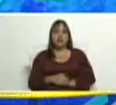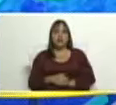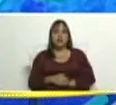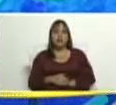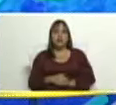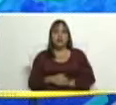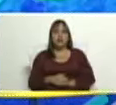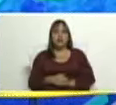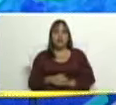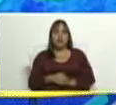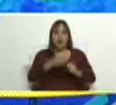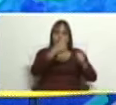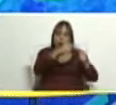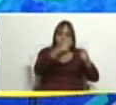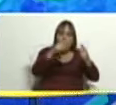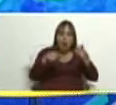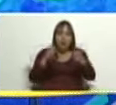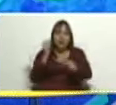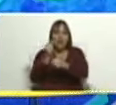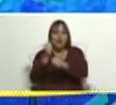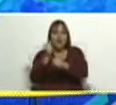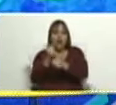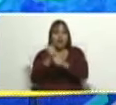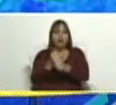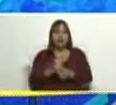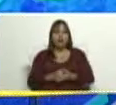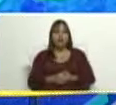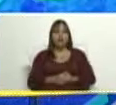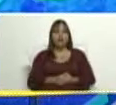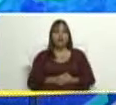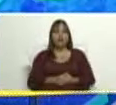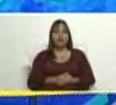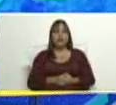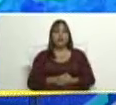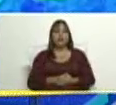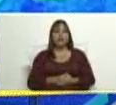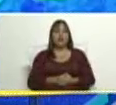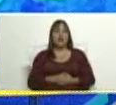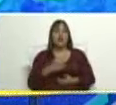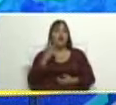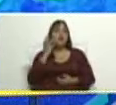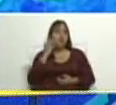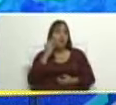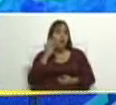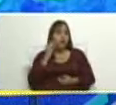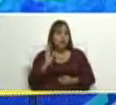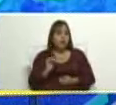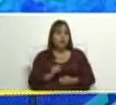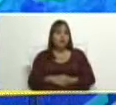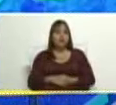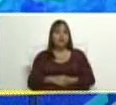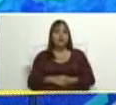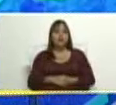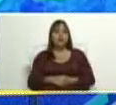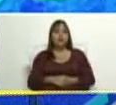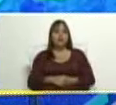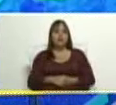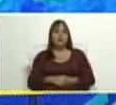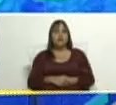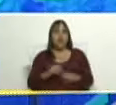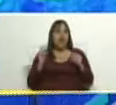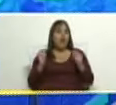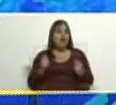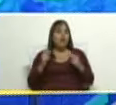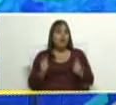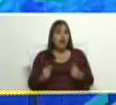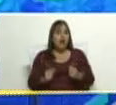Y otras acciones que, por ejemplo, la activación de